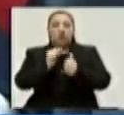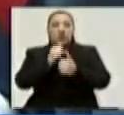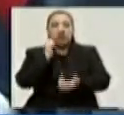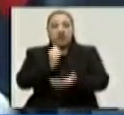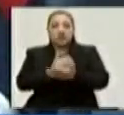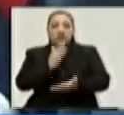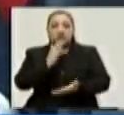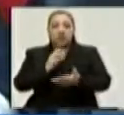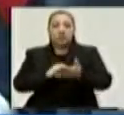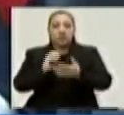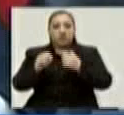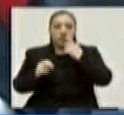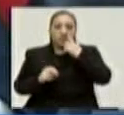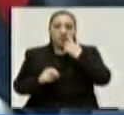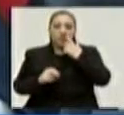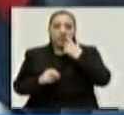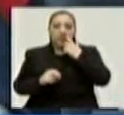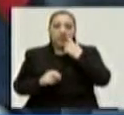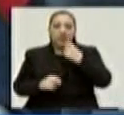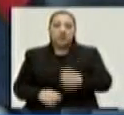sanción impuesta.